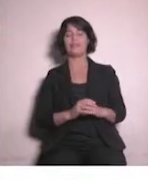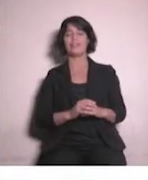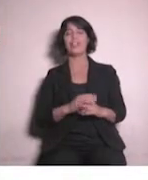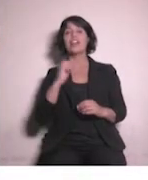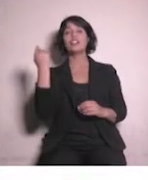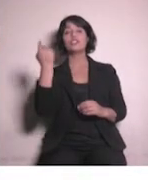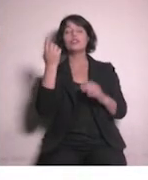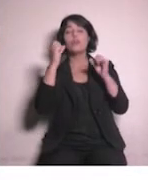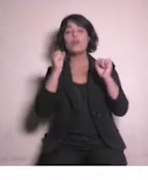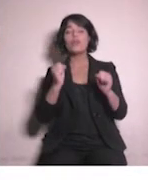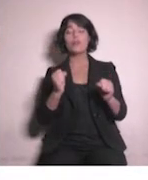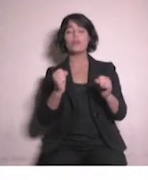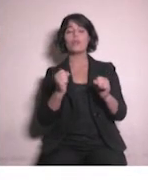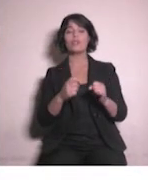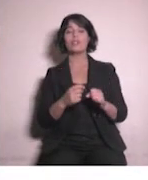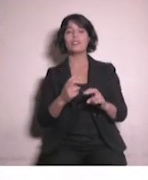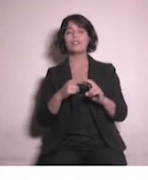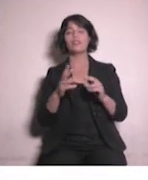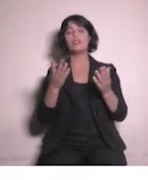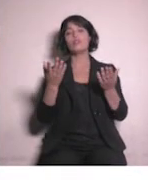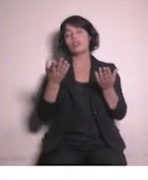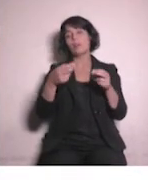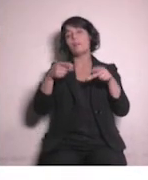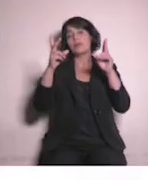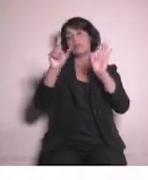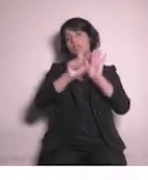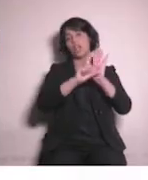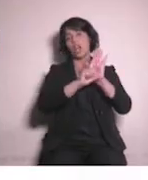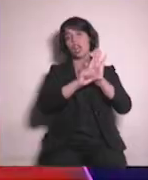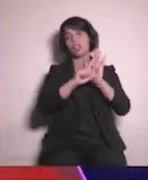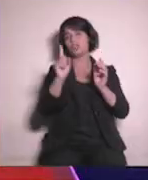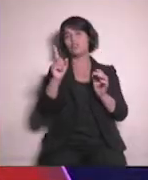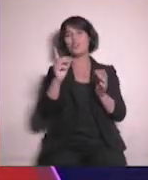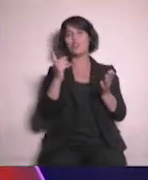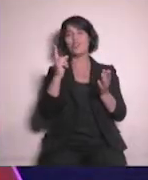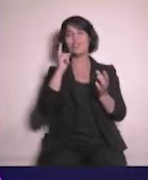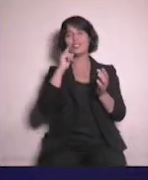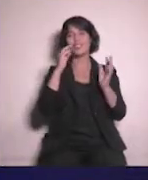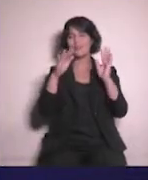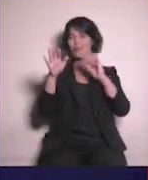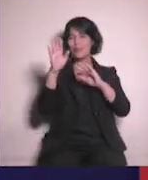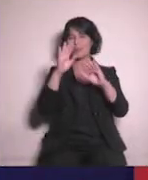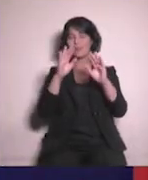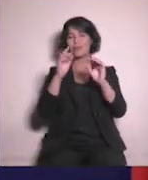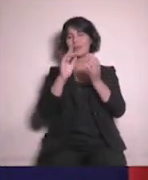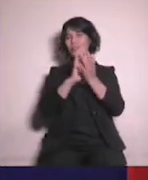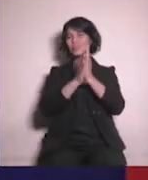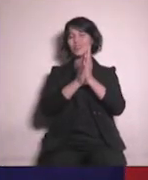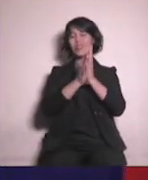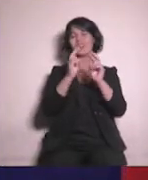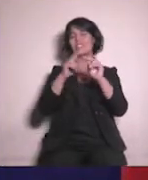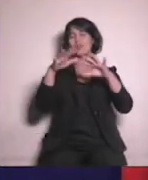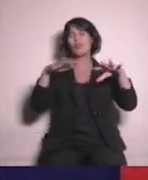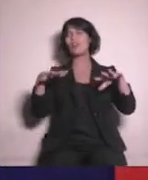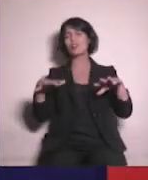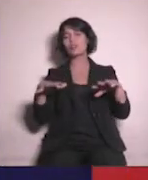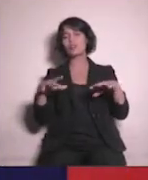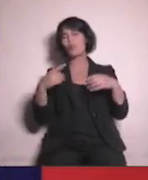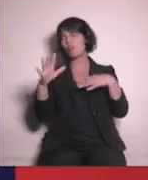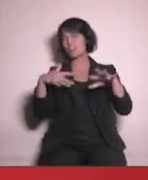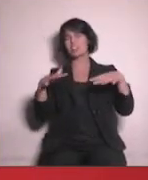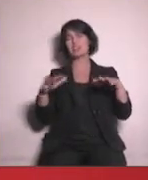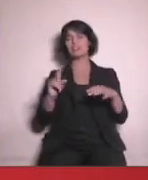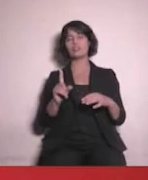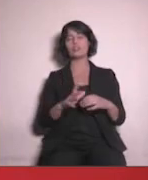Solo podemos hacer lo que la ley nos permite. No tenemos discreción para hacer cualquier cosa. Estamos muy regulados,